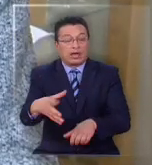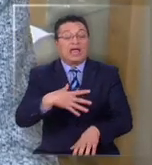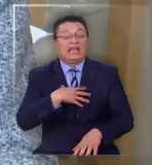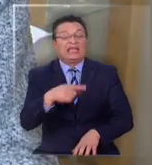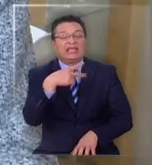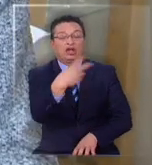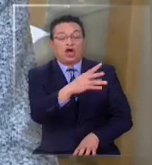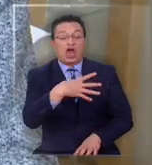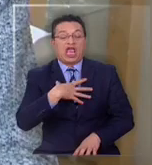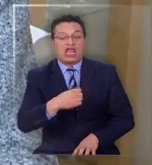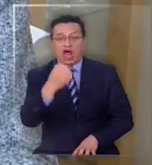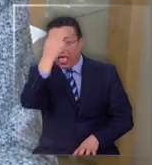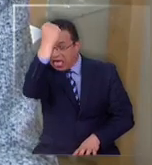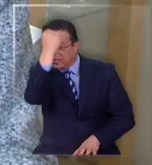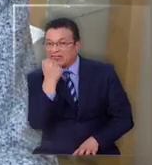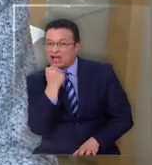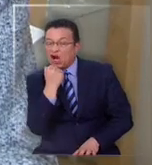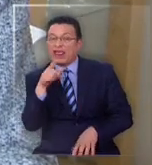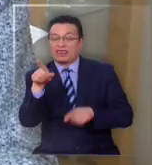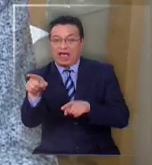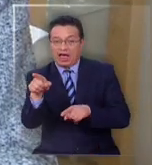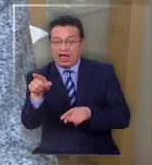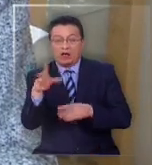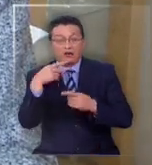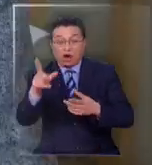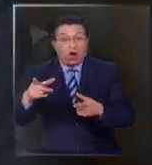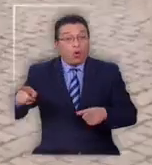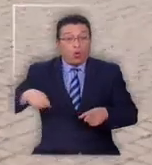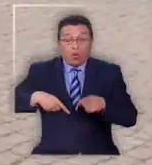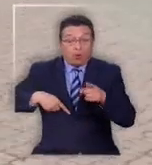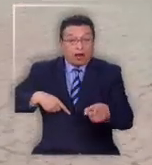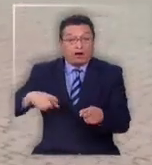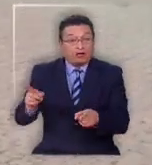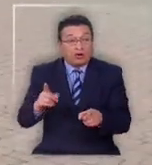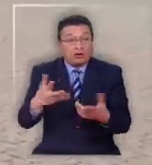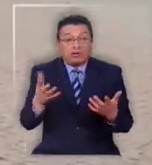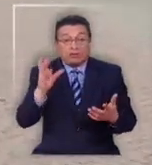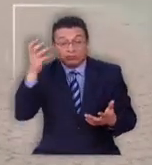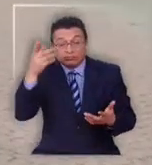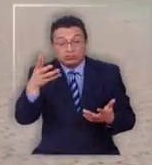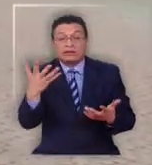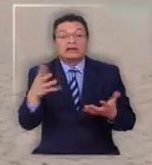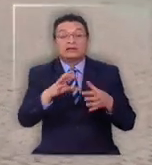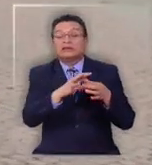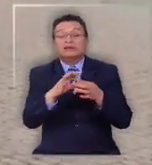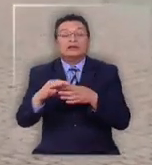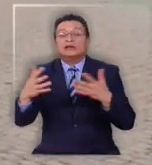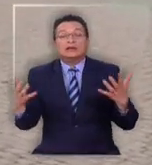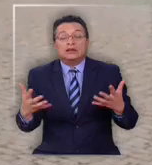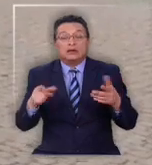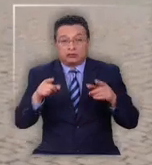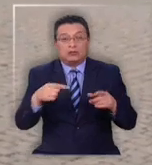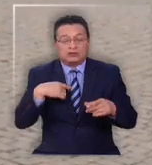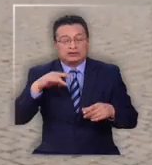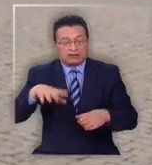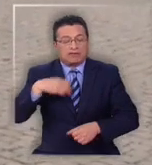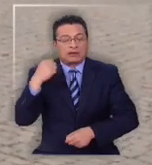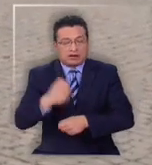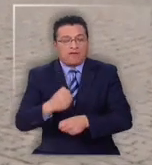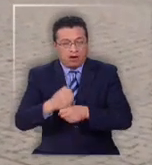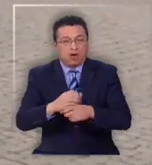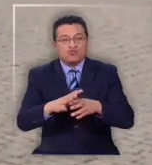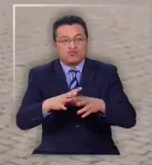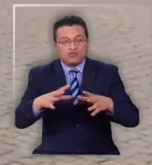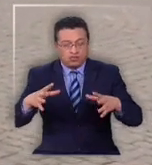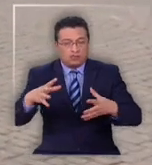hijos de terroristas. Los niños son inocentes, no tienen idea dónde están. ¿Qué sabes sobre el caso? Sé que tuvo que trabajar harto para rescatar a